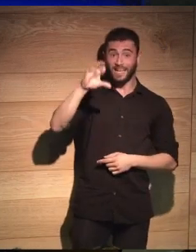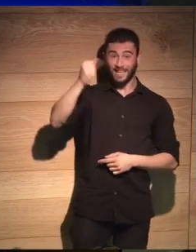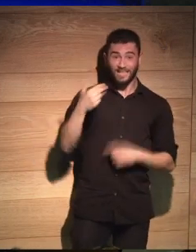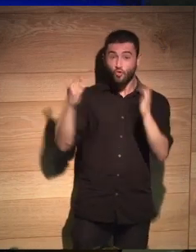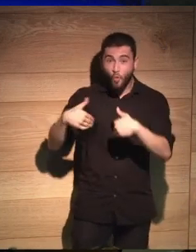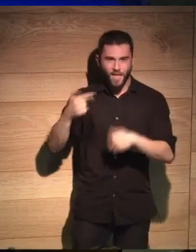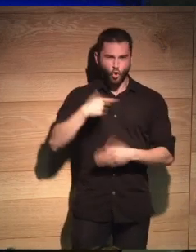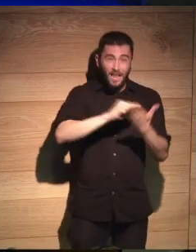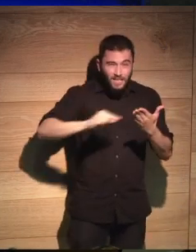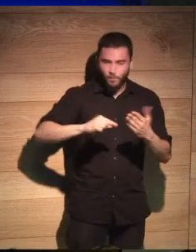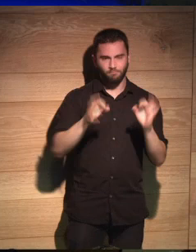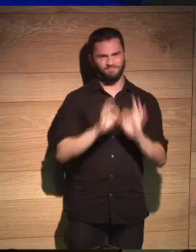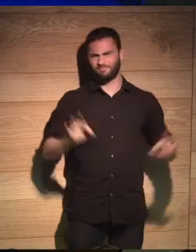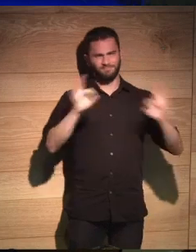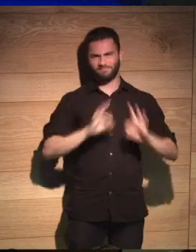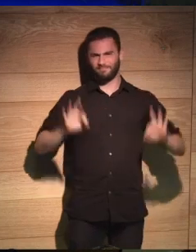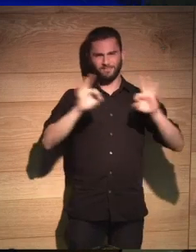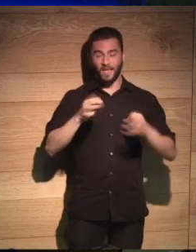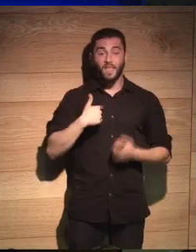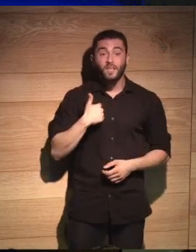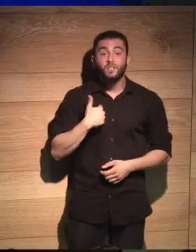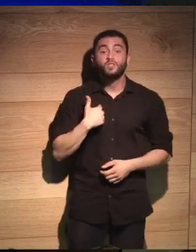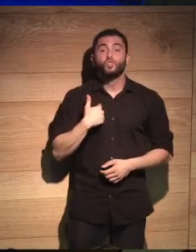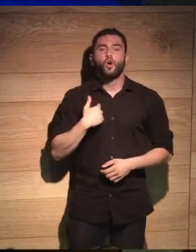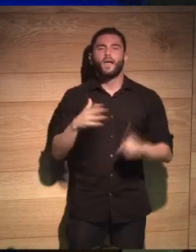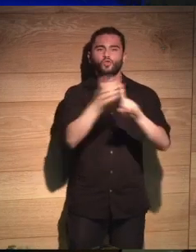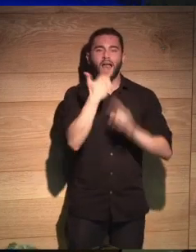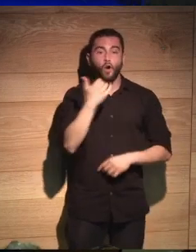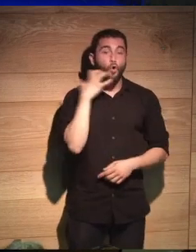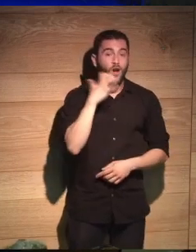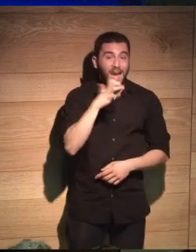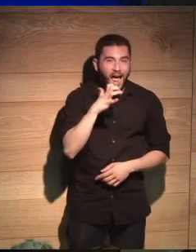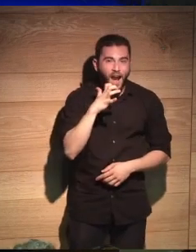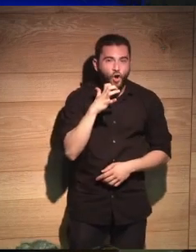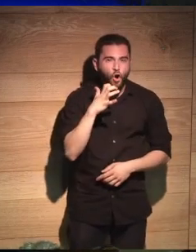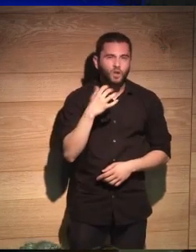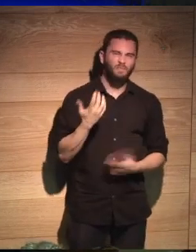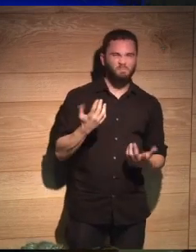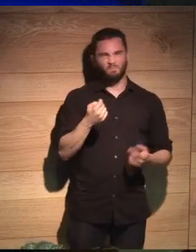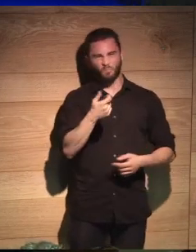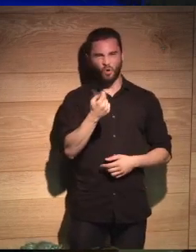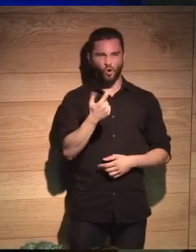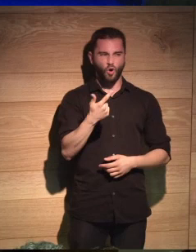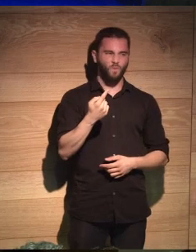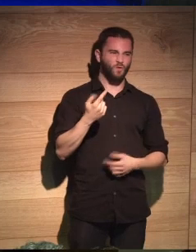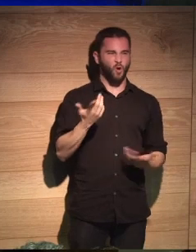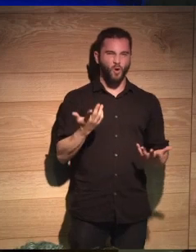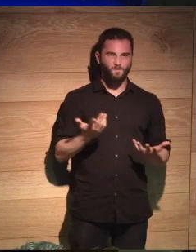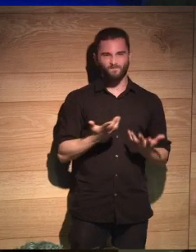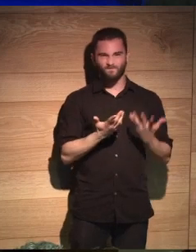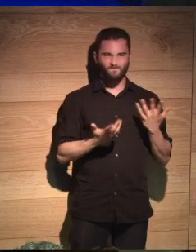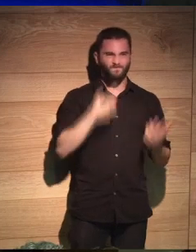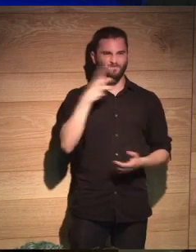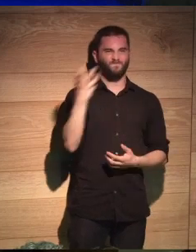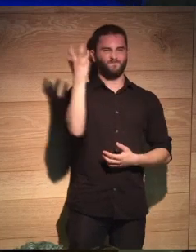escritor, ni hubiera encontrado esa cosa tan rara y que suena tan pedante que es